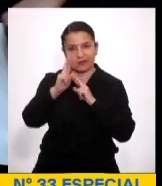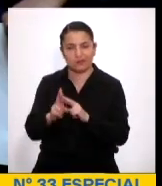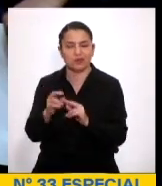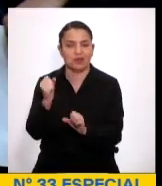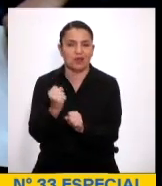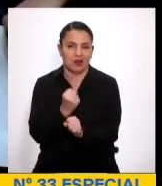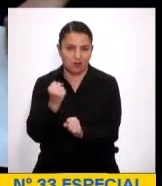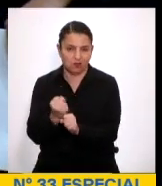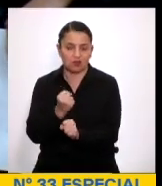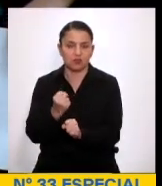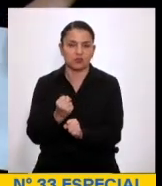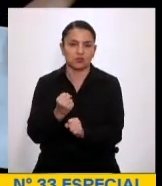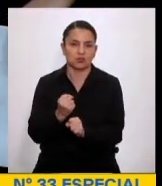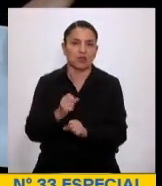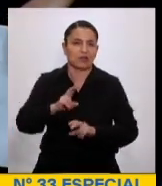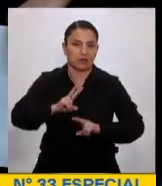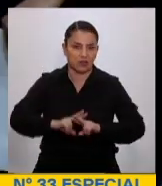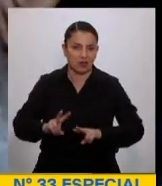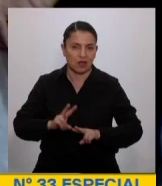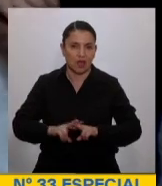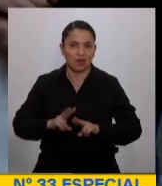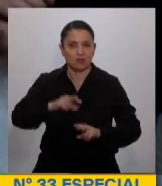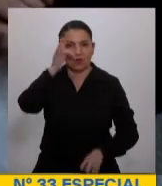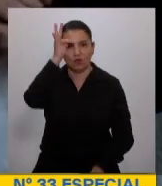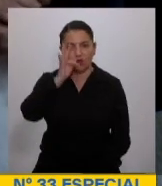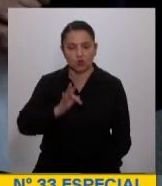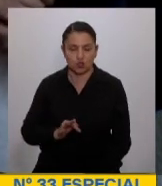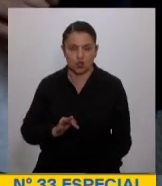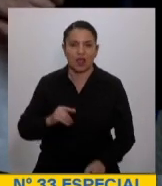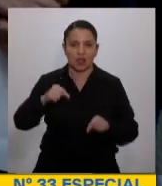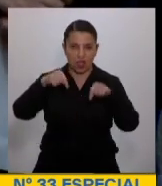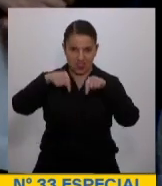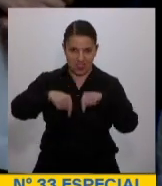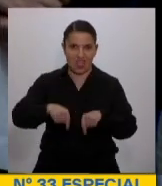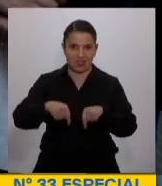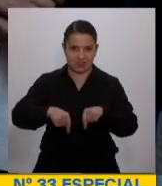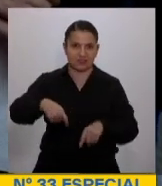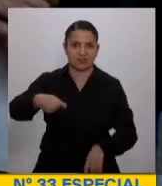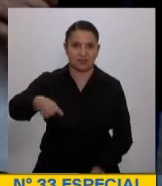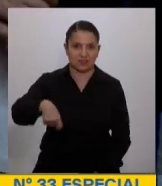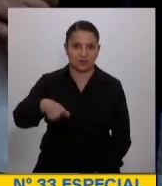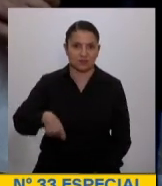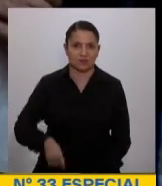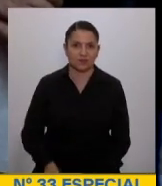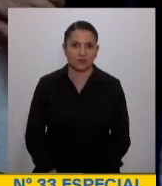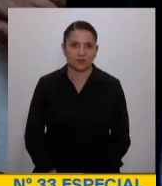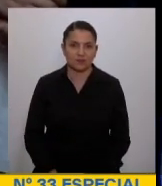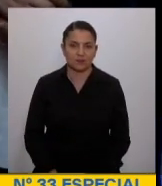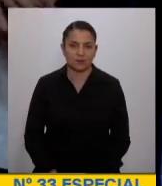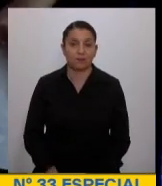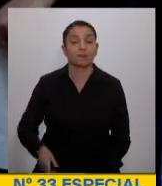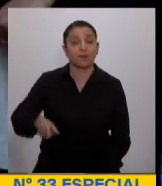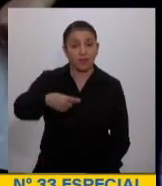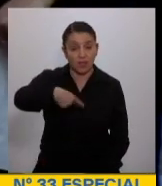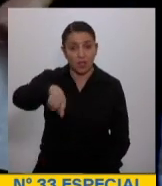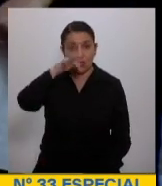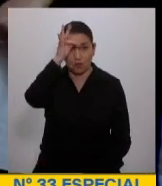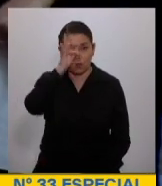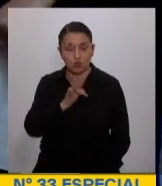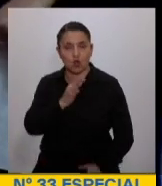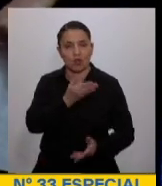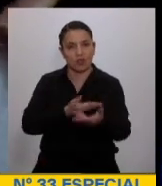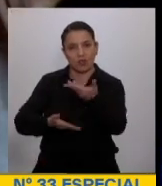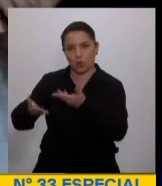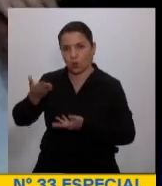labor que realizan los funcionarios de esta corporación los cuales con los cuales interactuamos